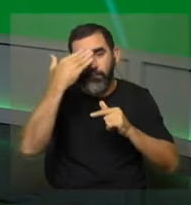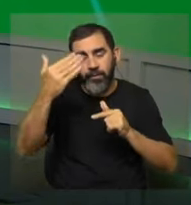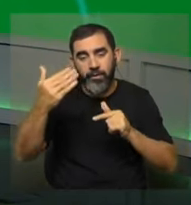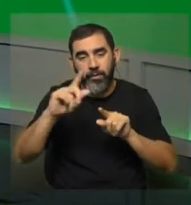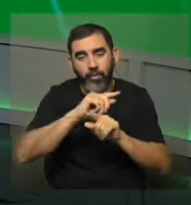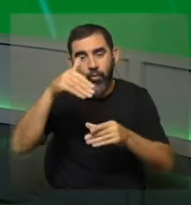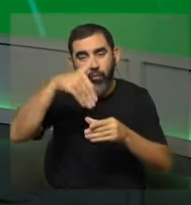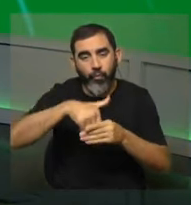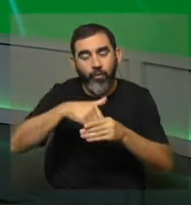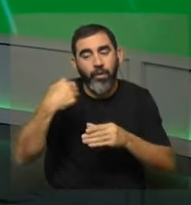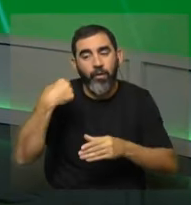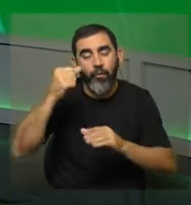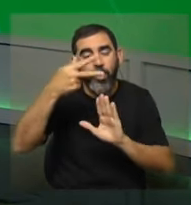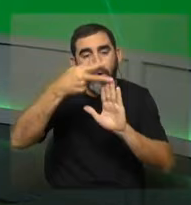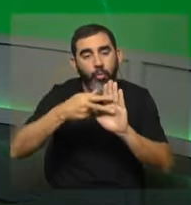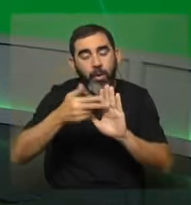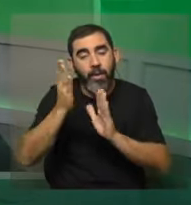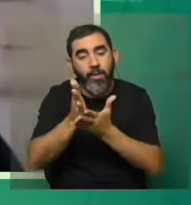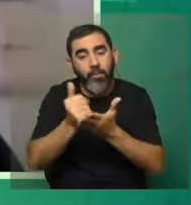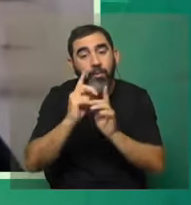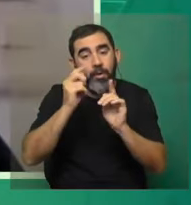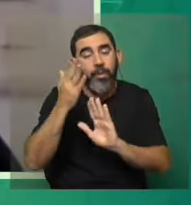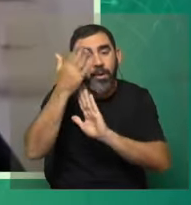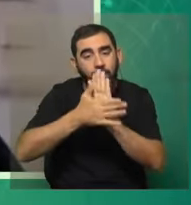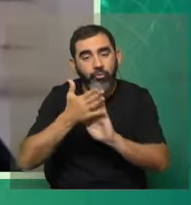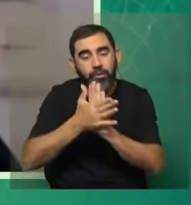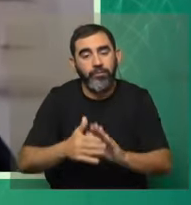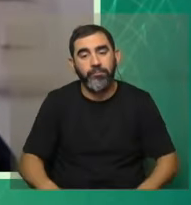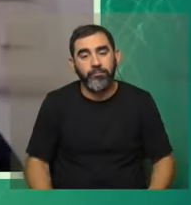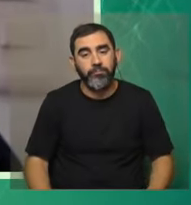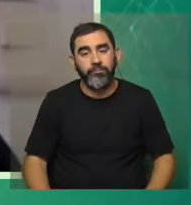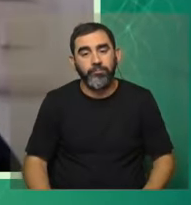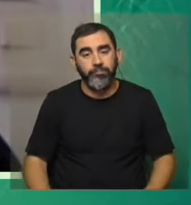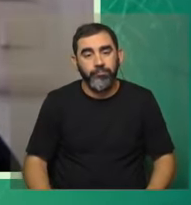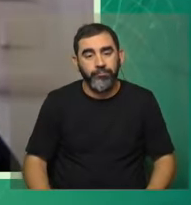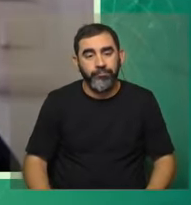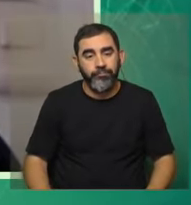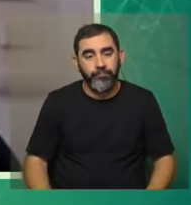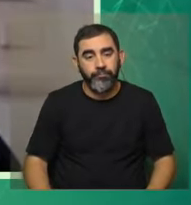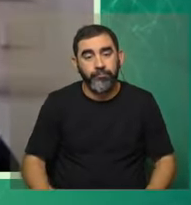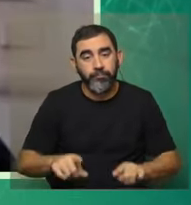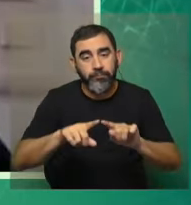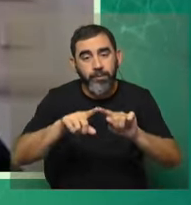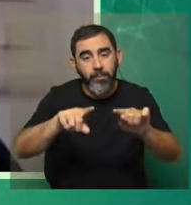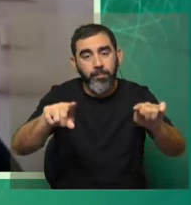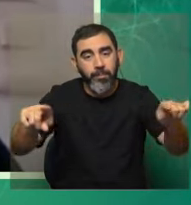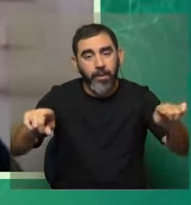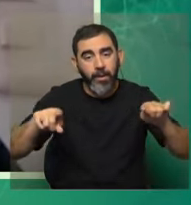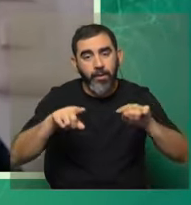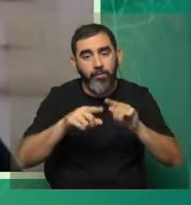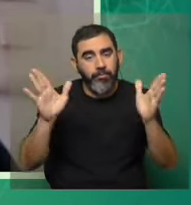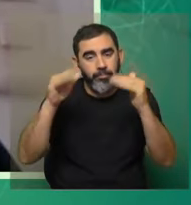normativas departamentales y nacionales en realidad este padrón no tiene condiciones